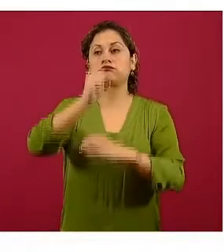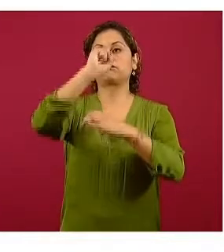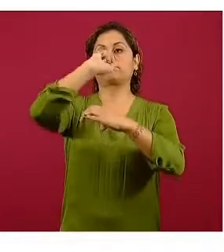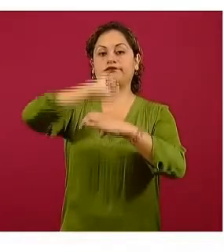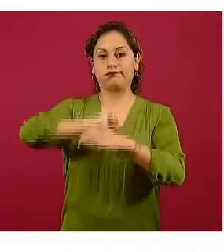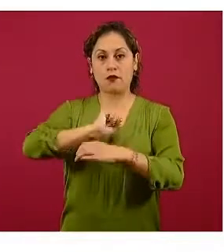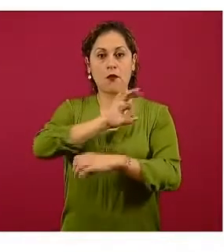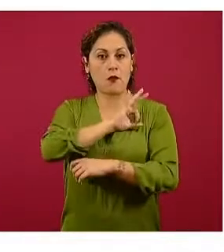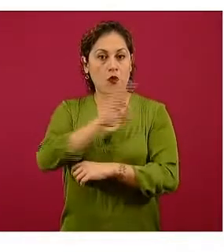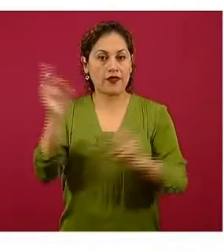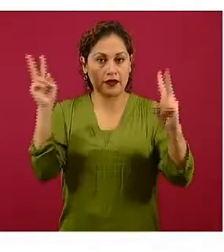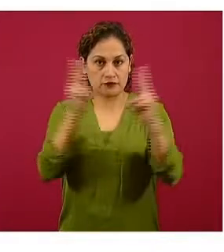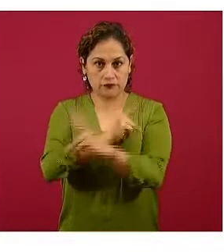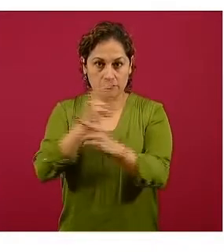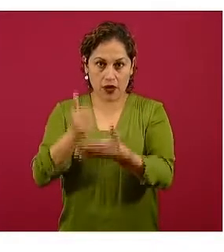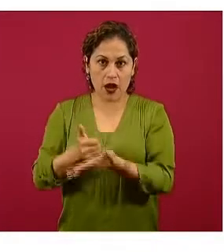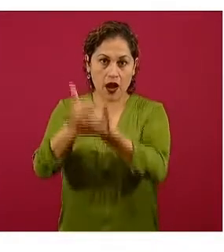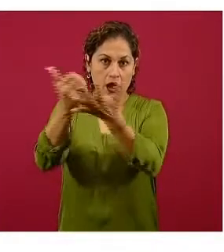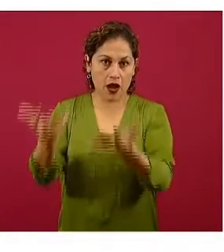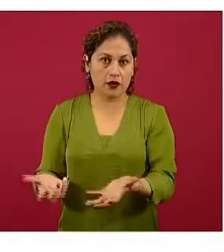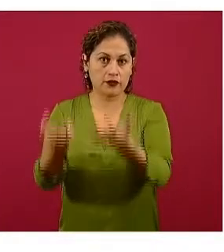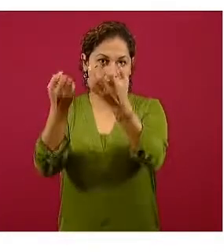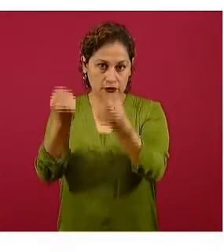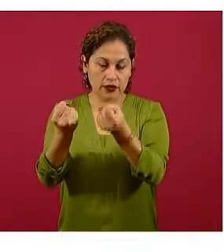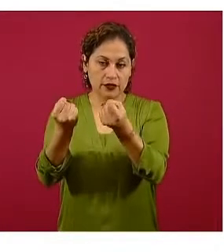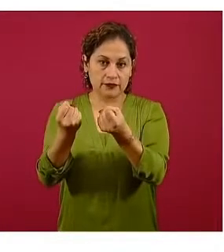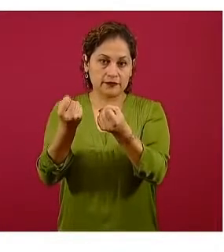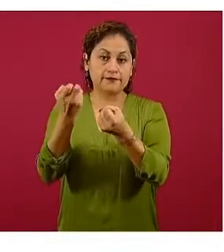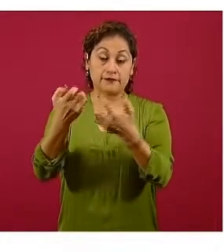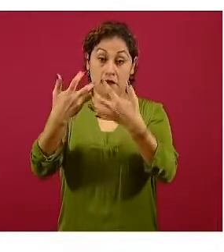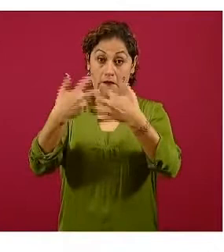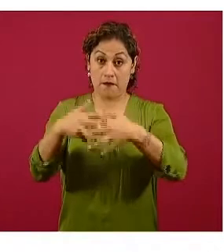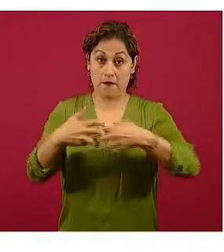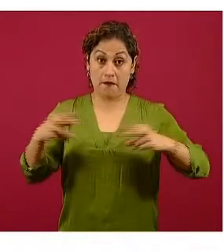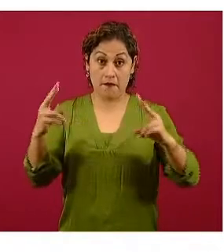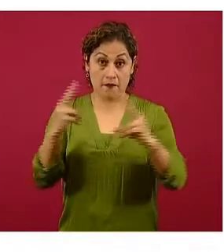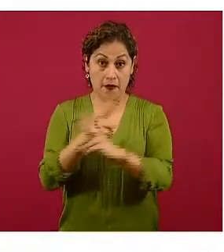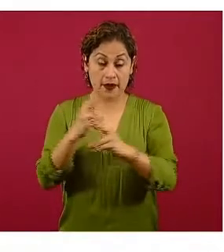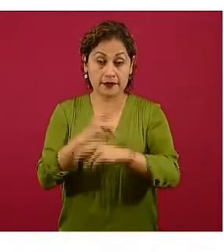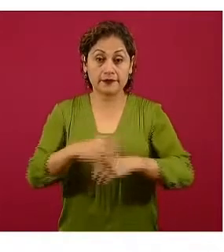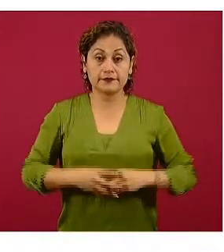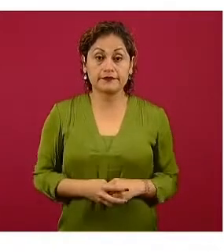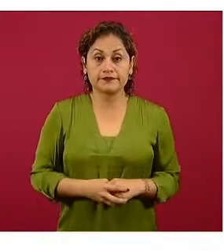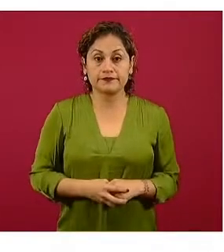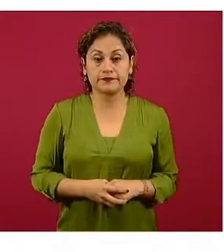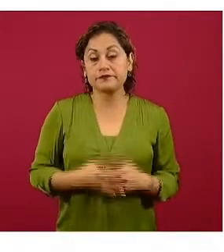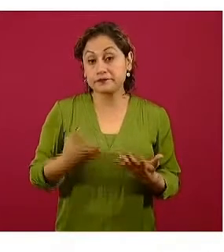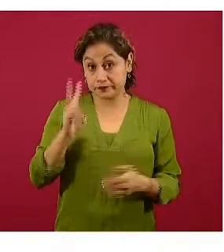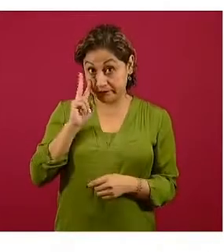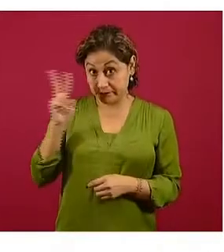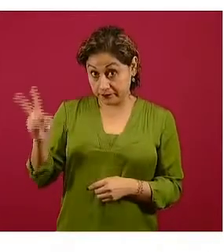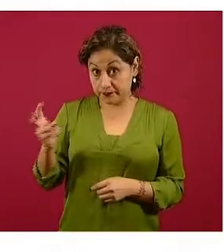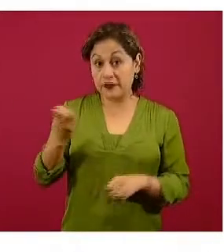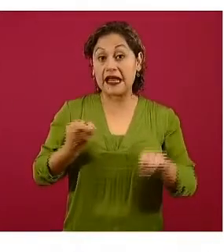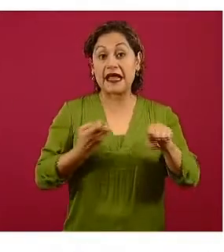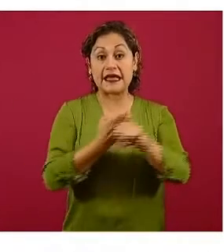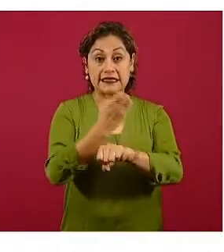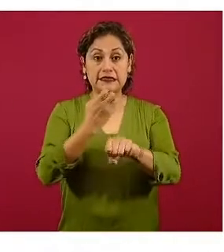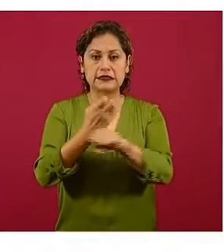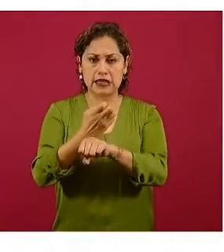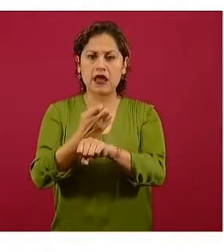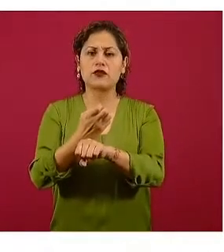tanto utilizar una ventilación mecánica asistida. Aquí son menos los estados que superan